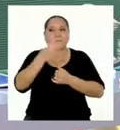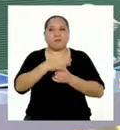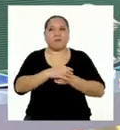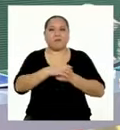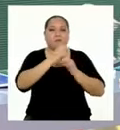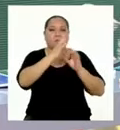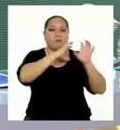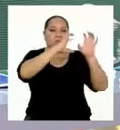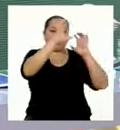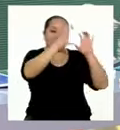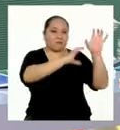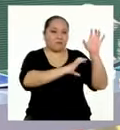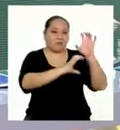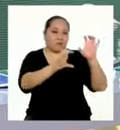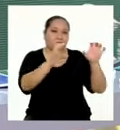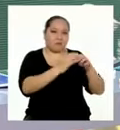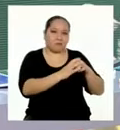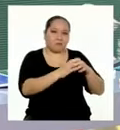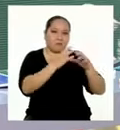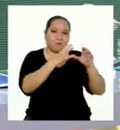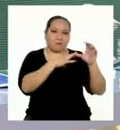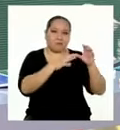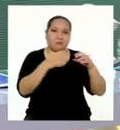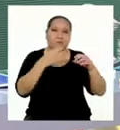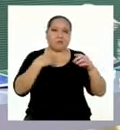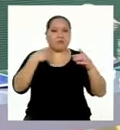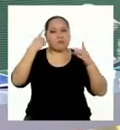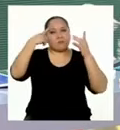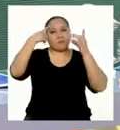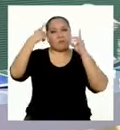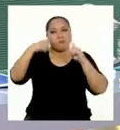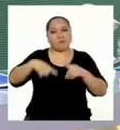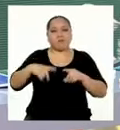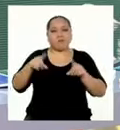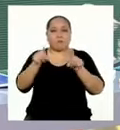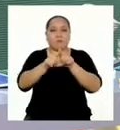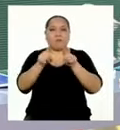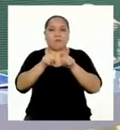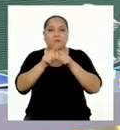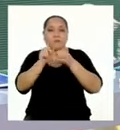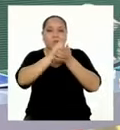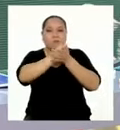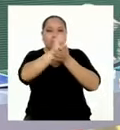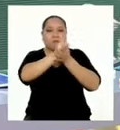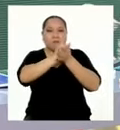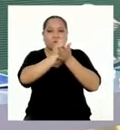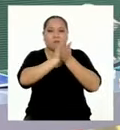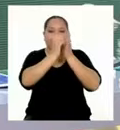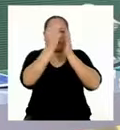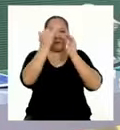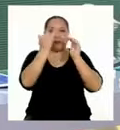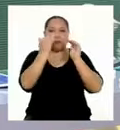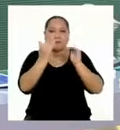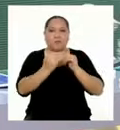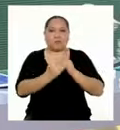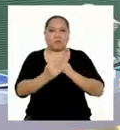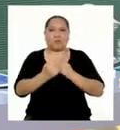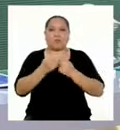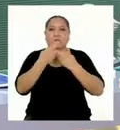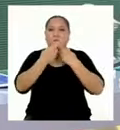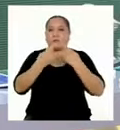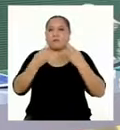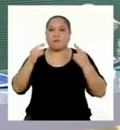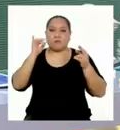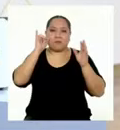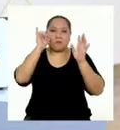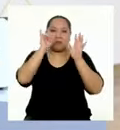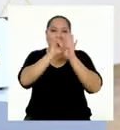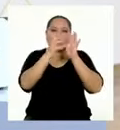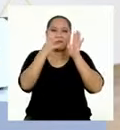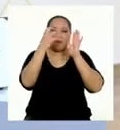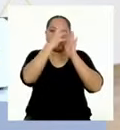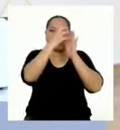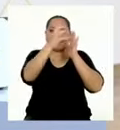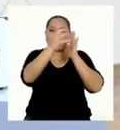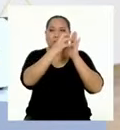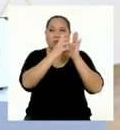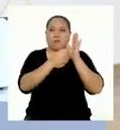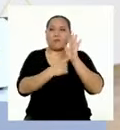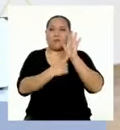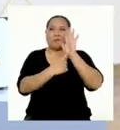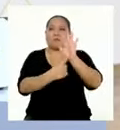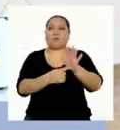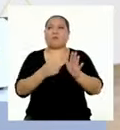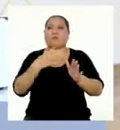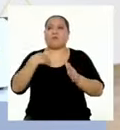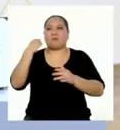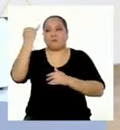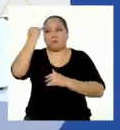la distribución del espacio tanto para mis acuerdos y la estructura del texto completo, como para mis recursos visuales. Le enseñaré